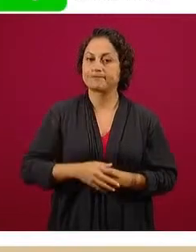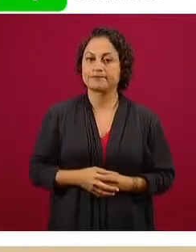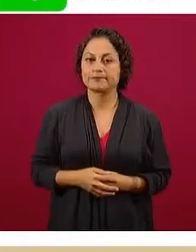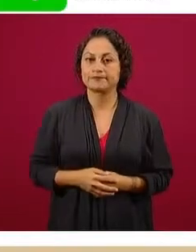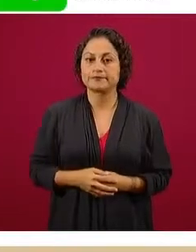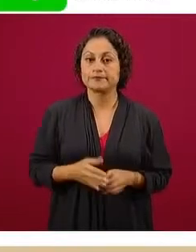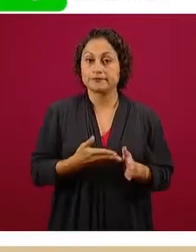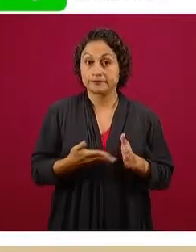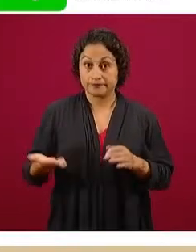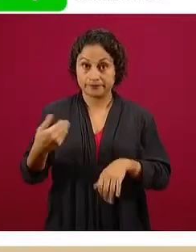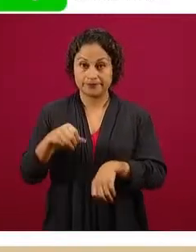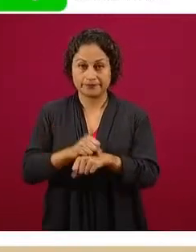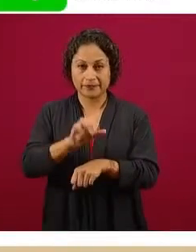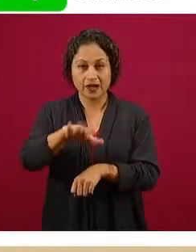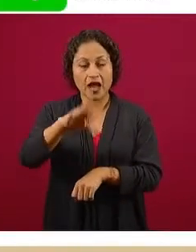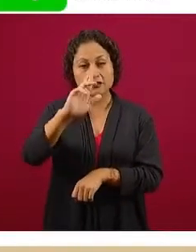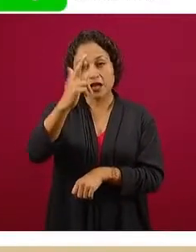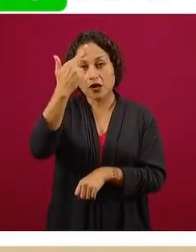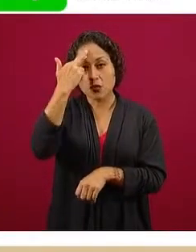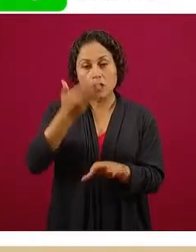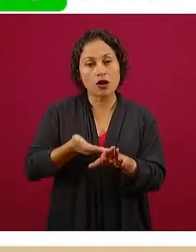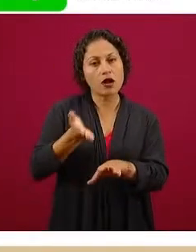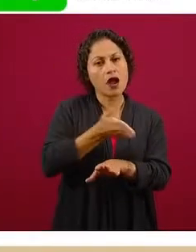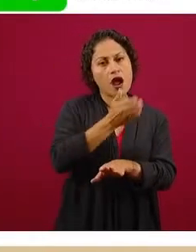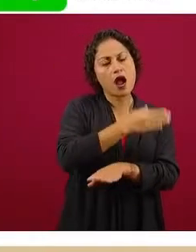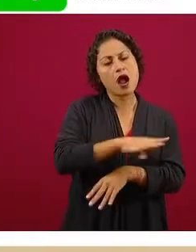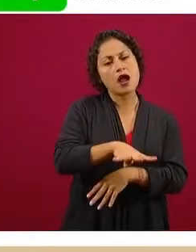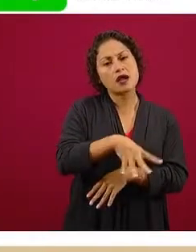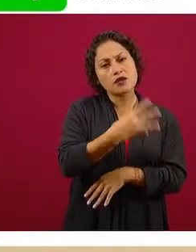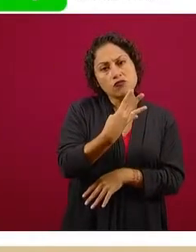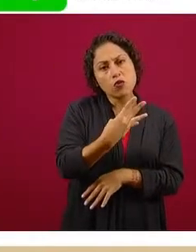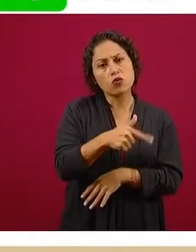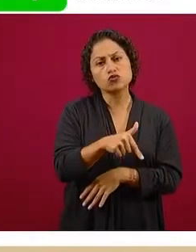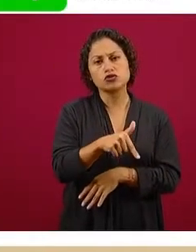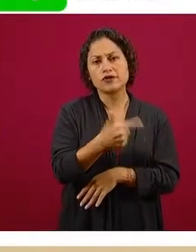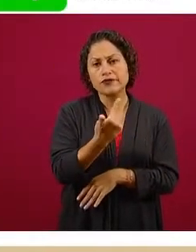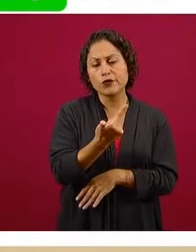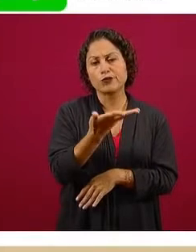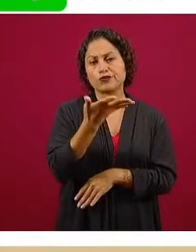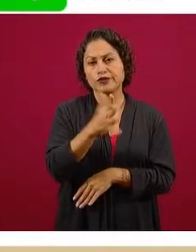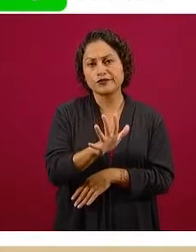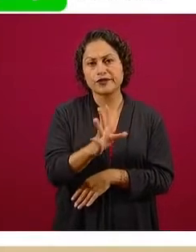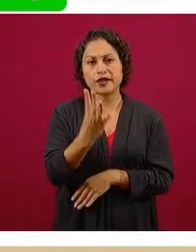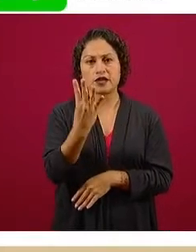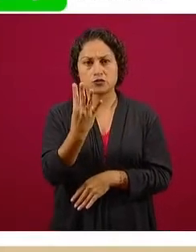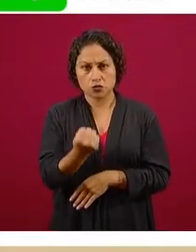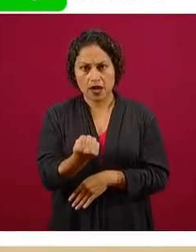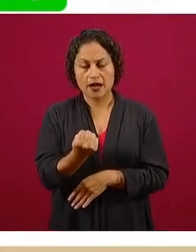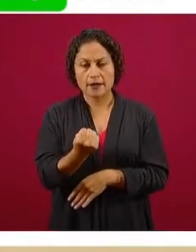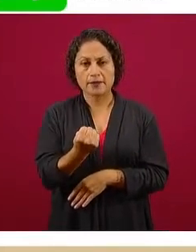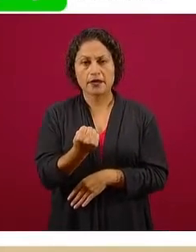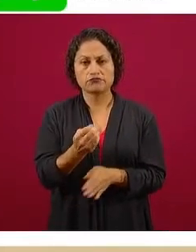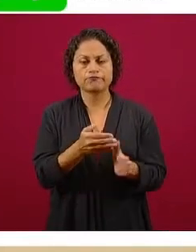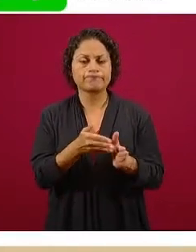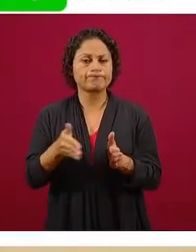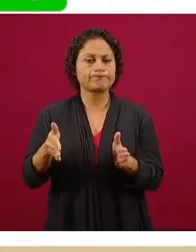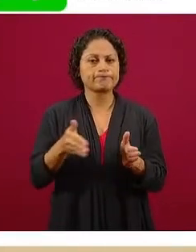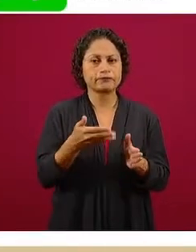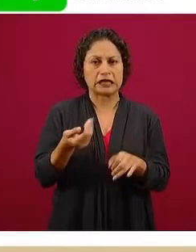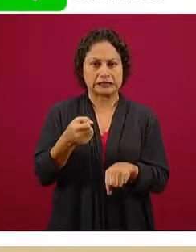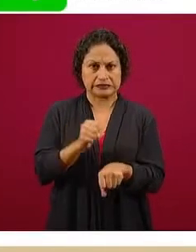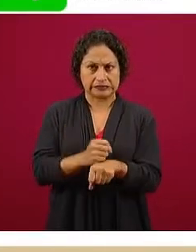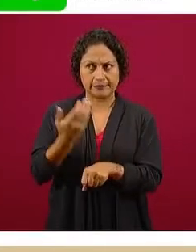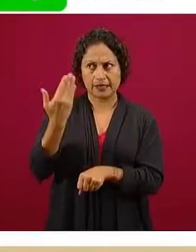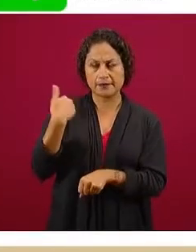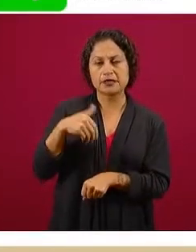Si recuerdan, habíamos estado hasta en 14%, 12, 10, 9, cerramos, estuvimos toda la semana pasada